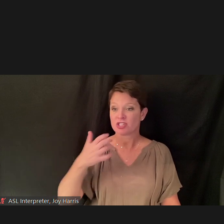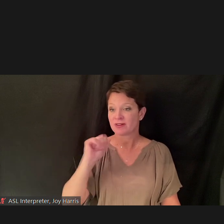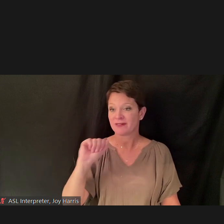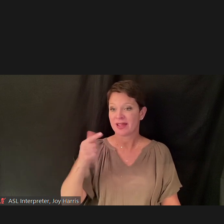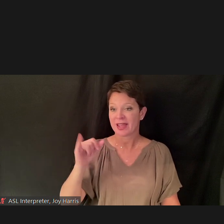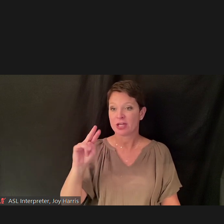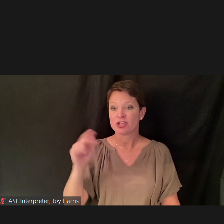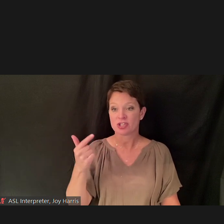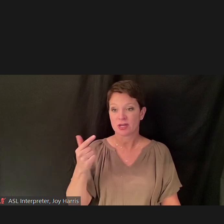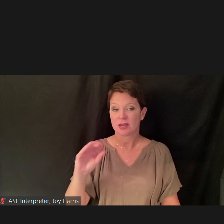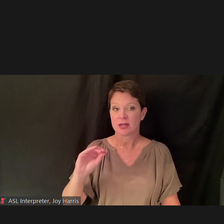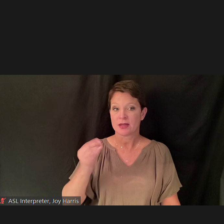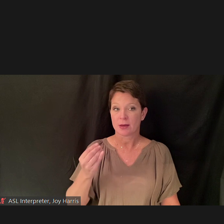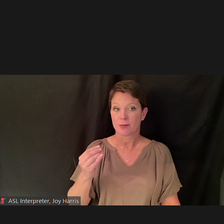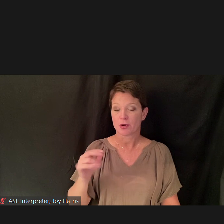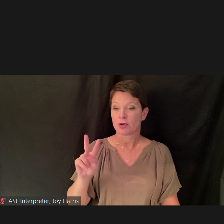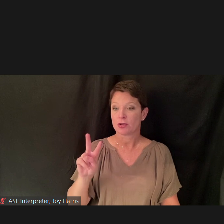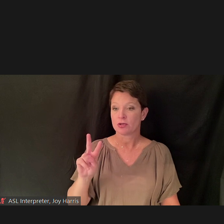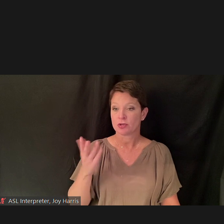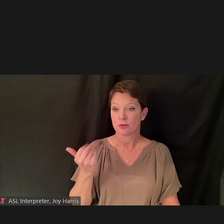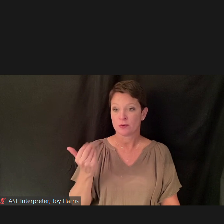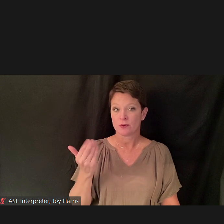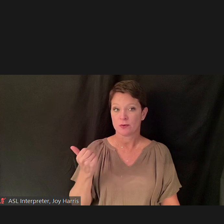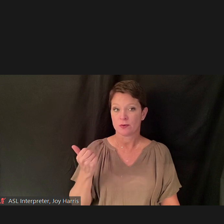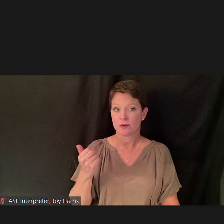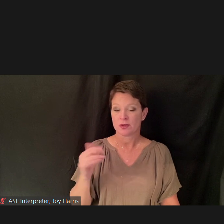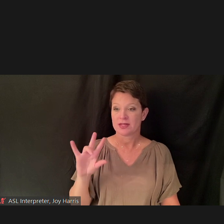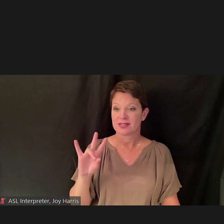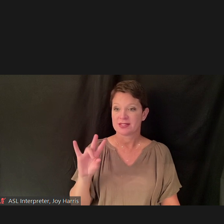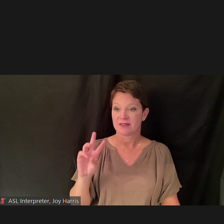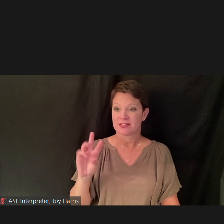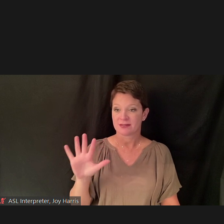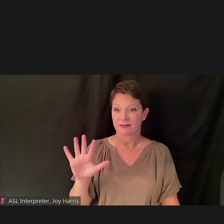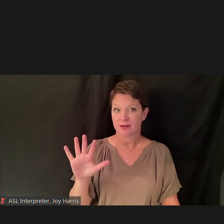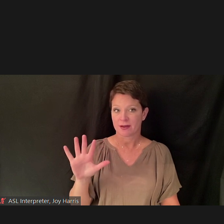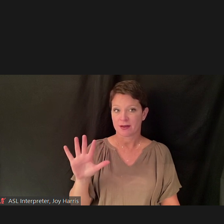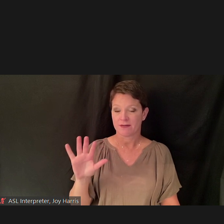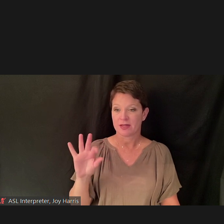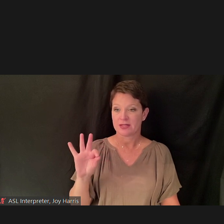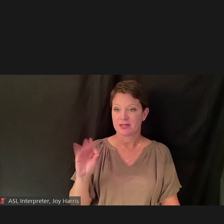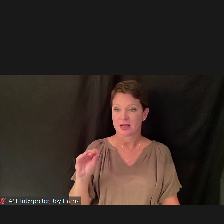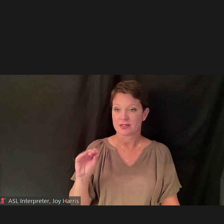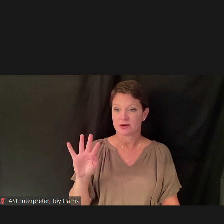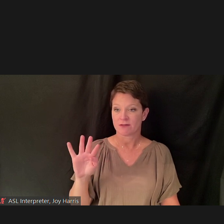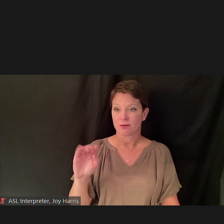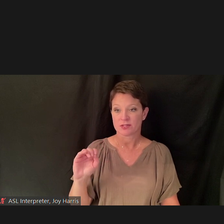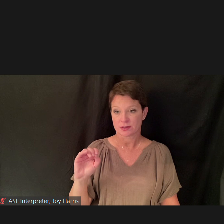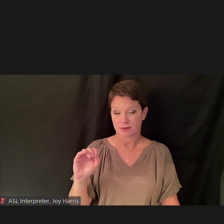la Philadelphia Corporation for Aging y la Corporación para la Vejez de Filadelfia,